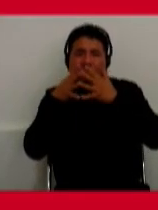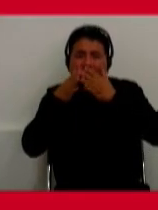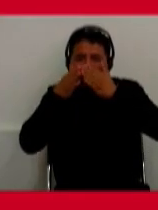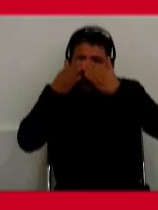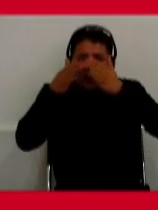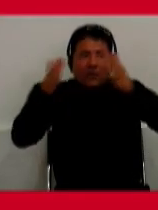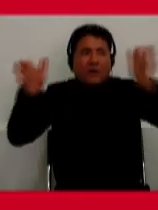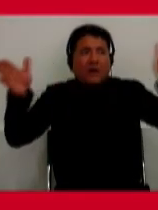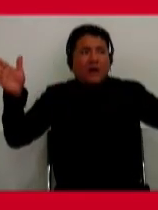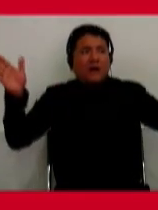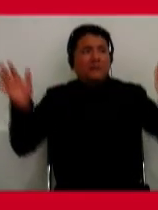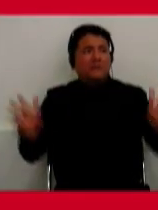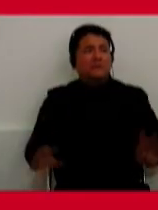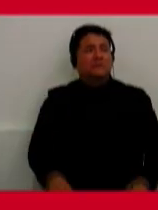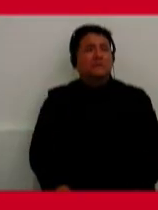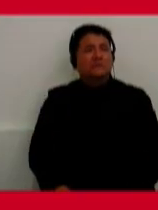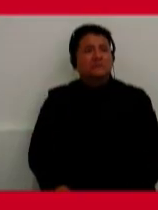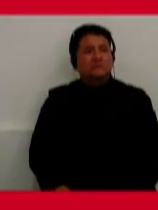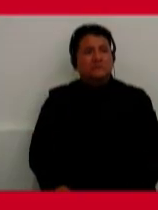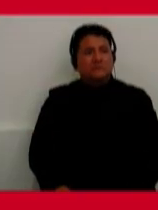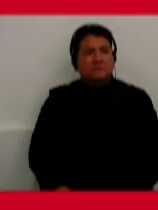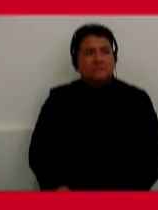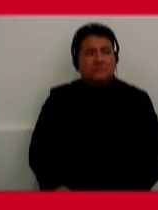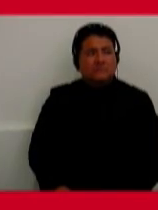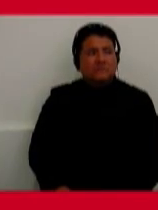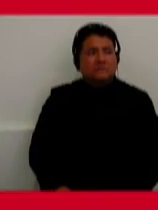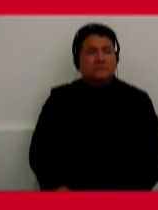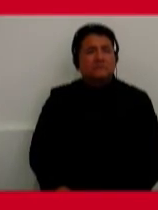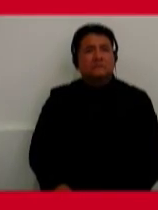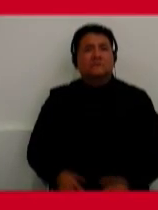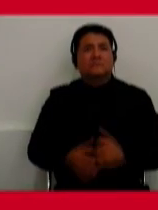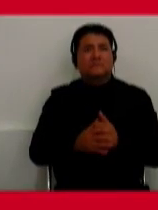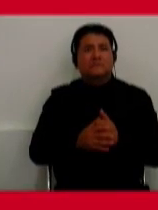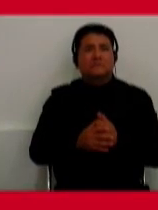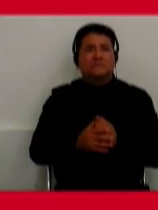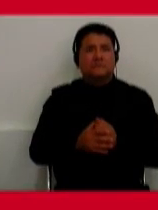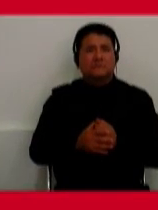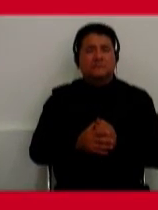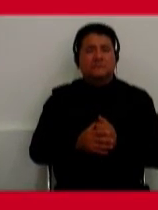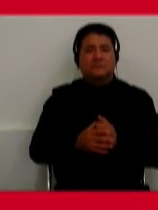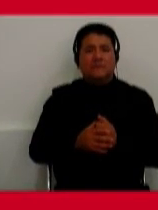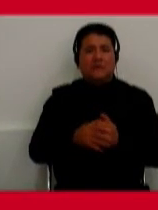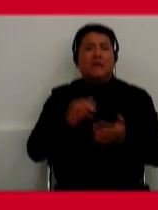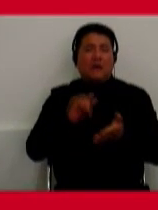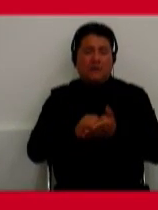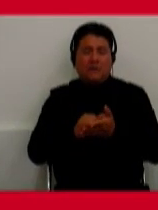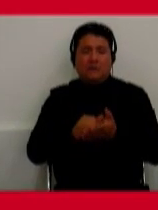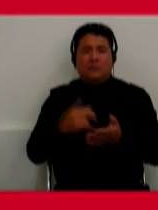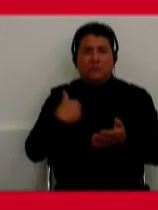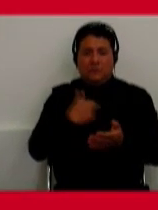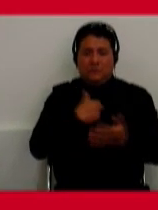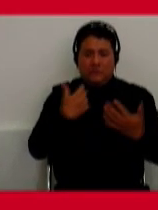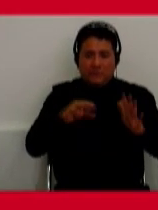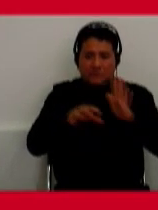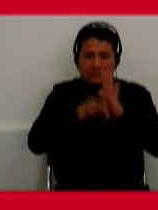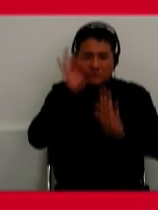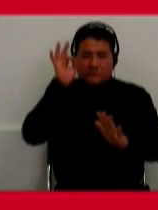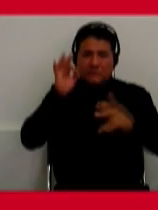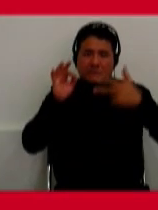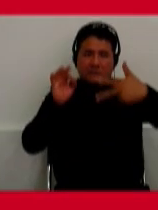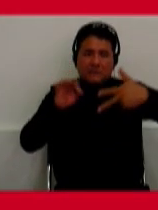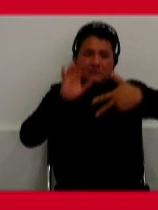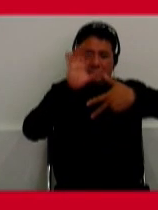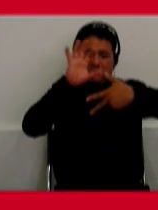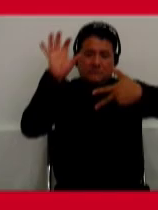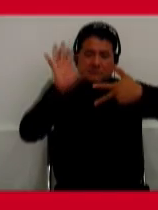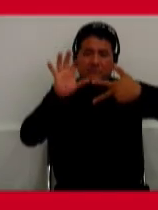como operación mina. De todo el LOA, nosotros hemos identificado 3 escenarios, low case, best case y high